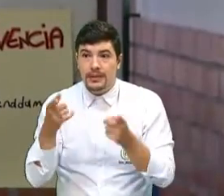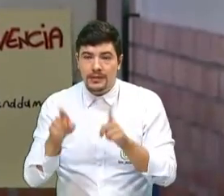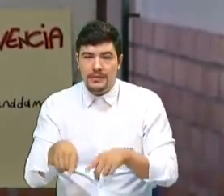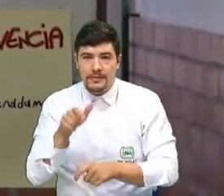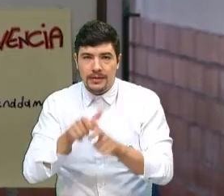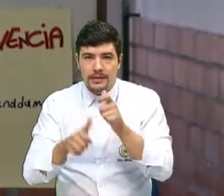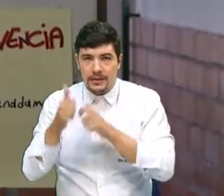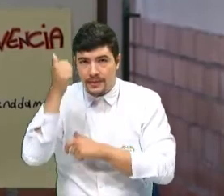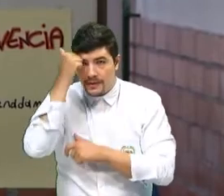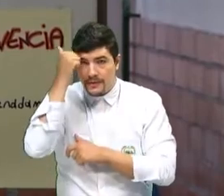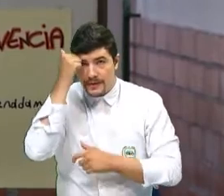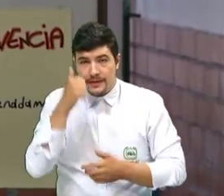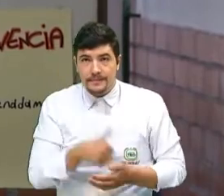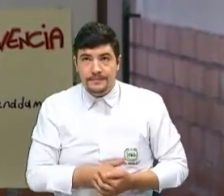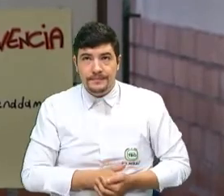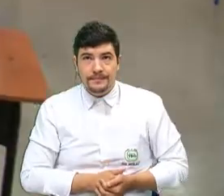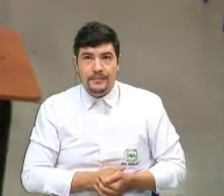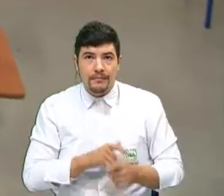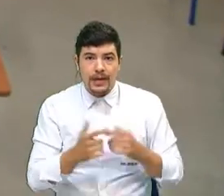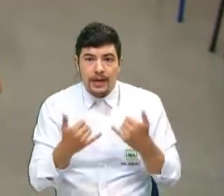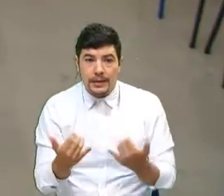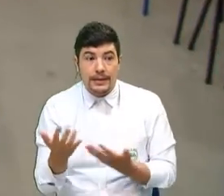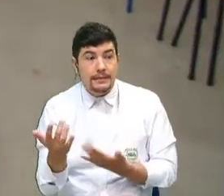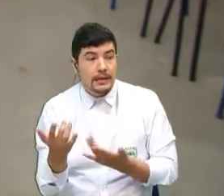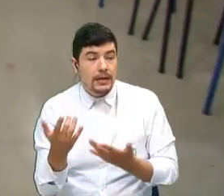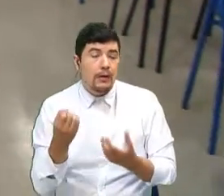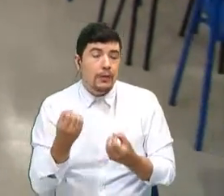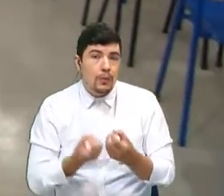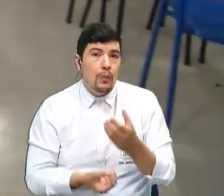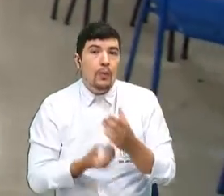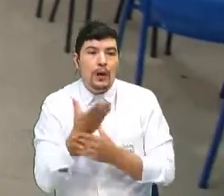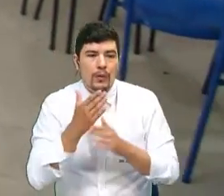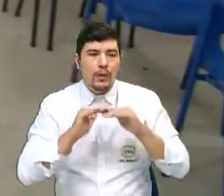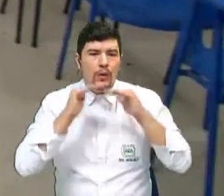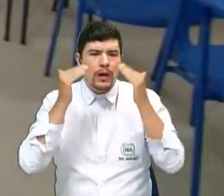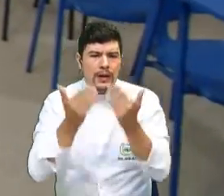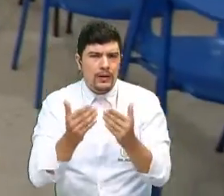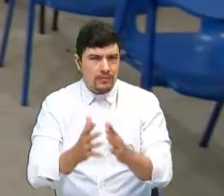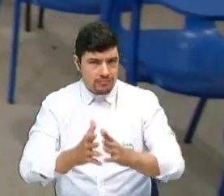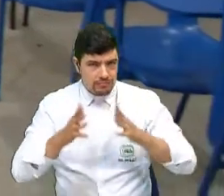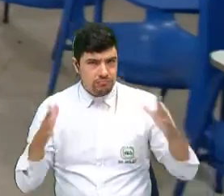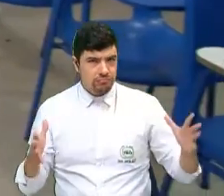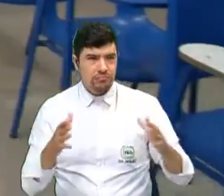ancianato queda esperar la construcción de un mega colegio que les proporcione las condiciones para estudiar